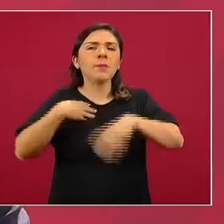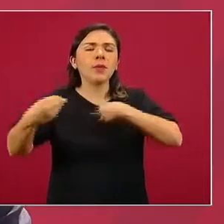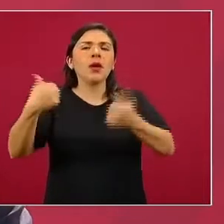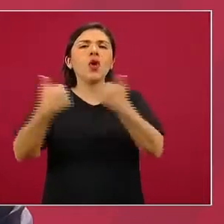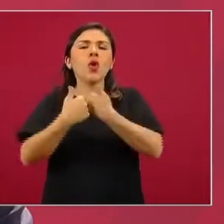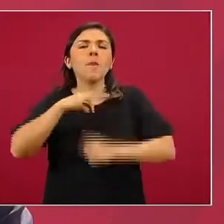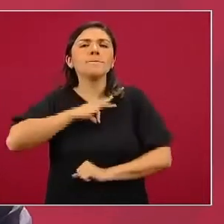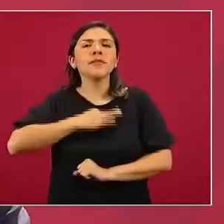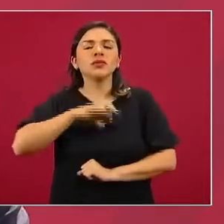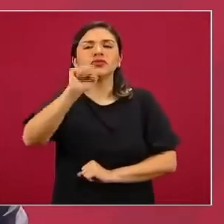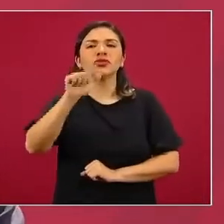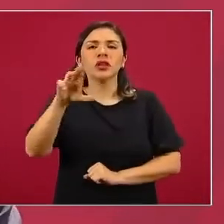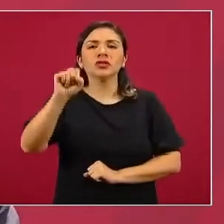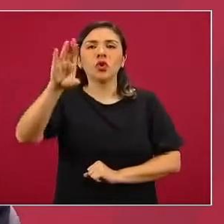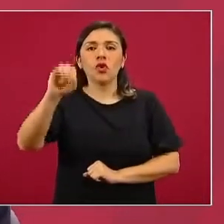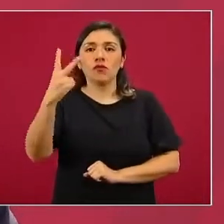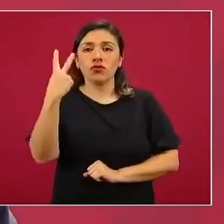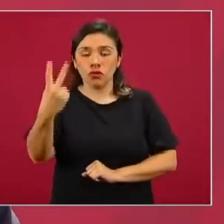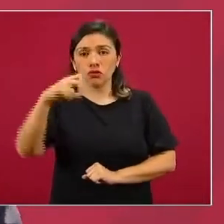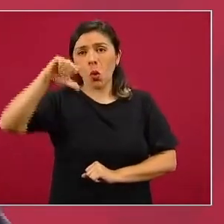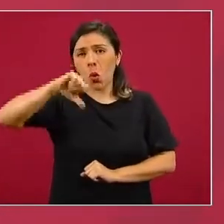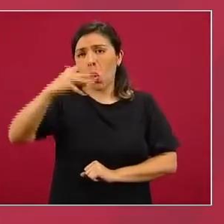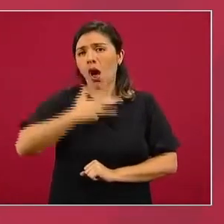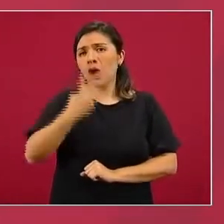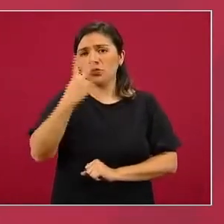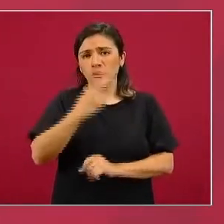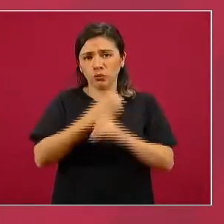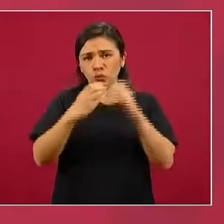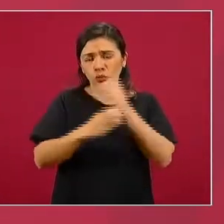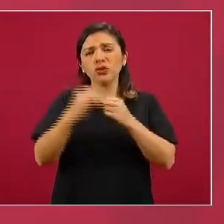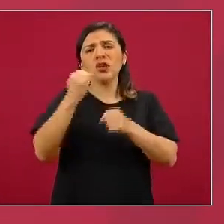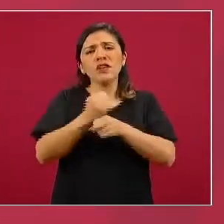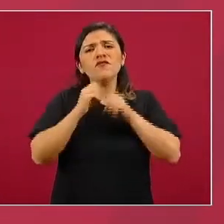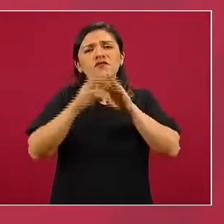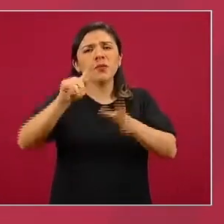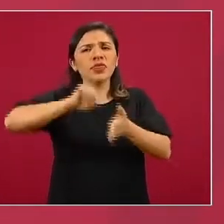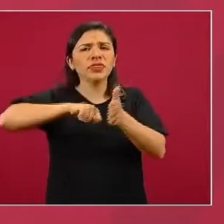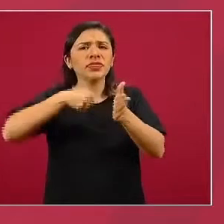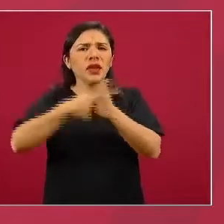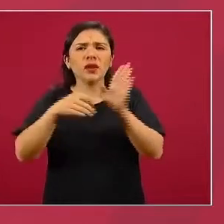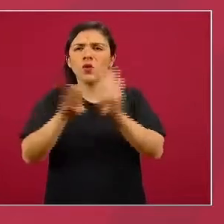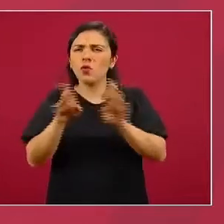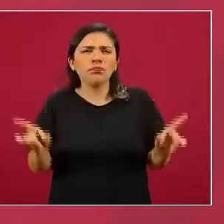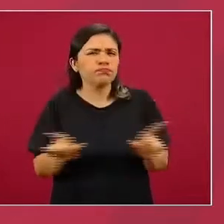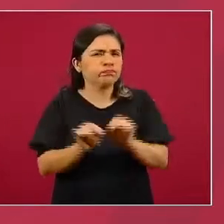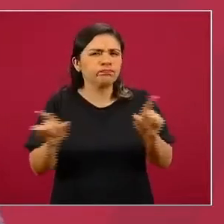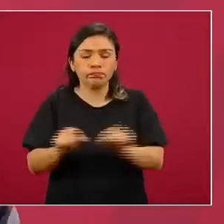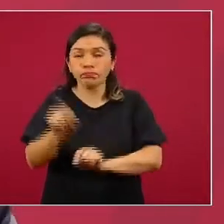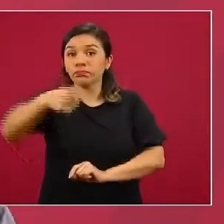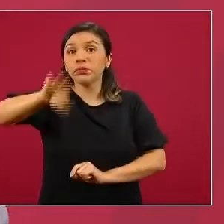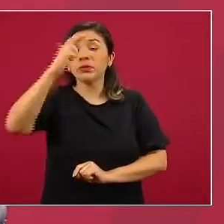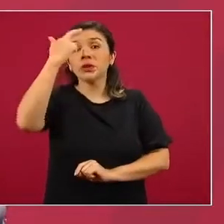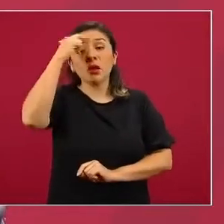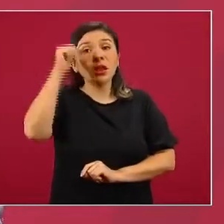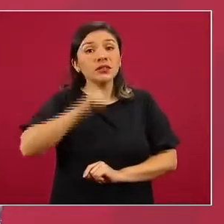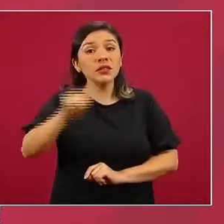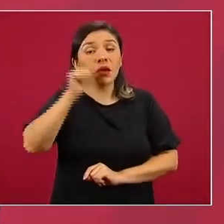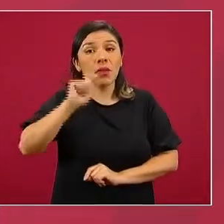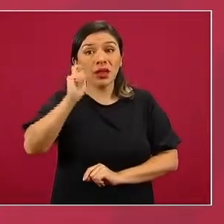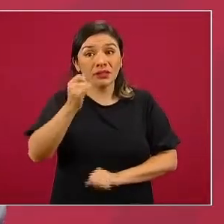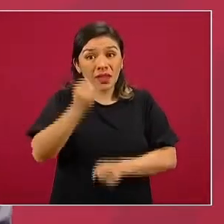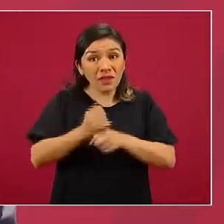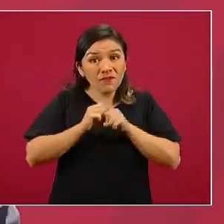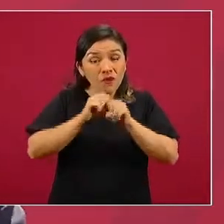SARS-CoV-2. Y hoy vamos a tener dos elementos: nuestro informe técnico sintético. Recuerden siempre que la